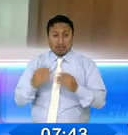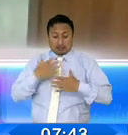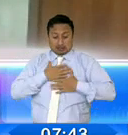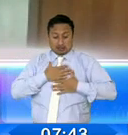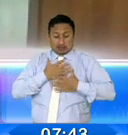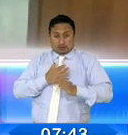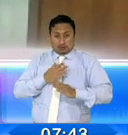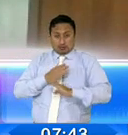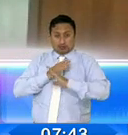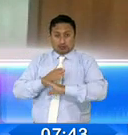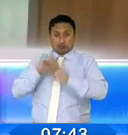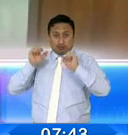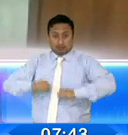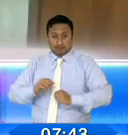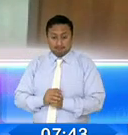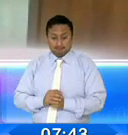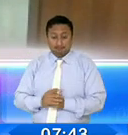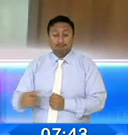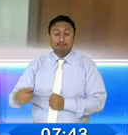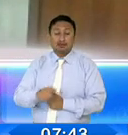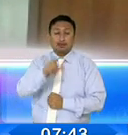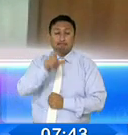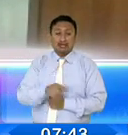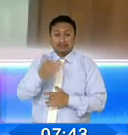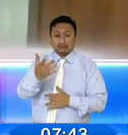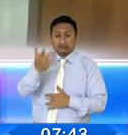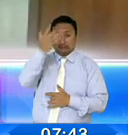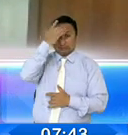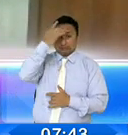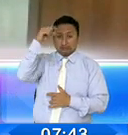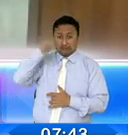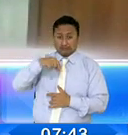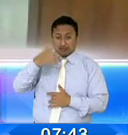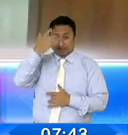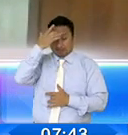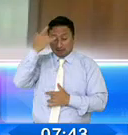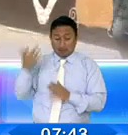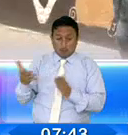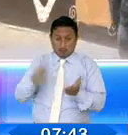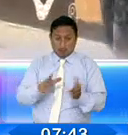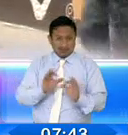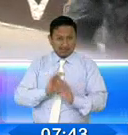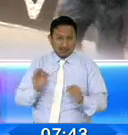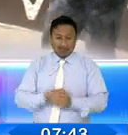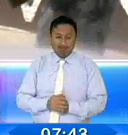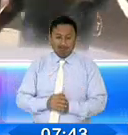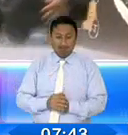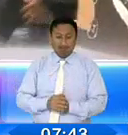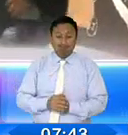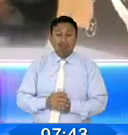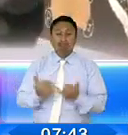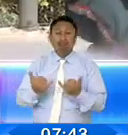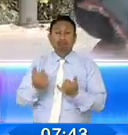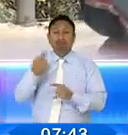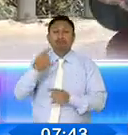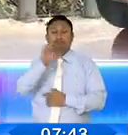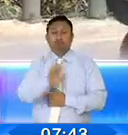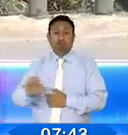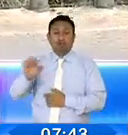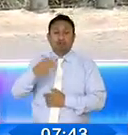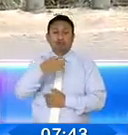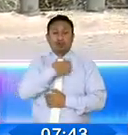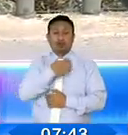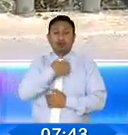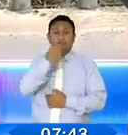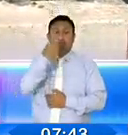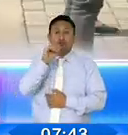eso hace que los que se infectan no se enfermen y no mueren. Debido a la pandemia, entre los meses de enero y agosto del 2020, en